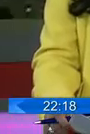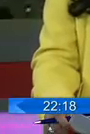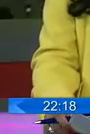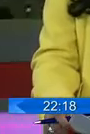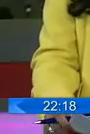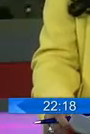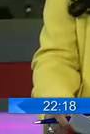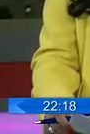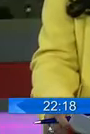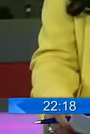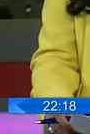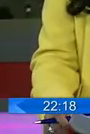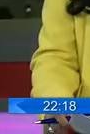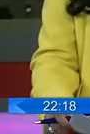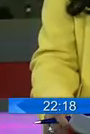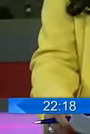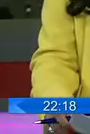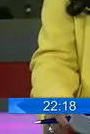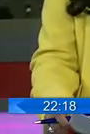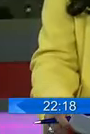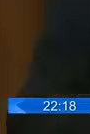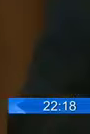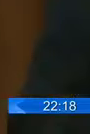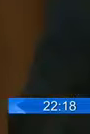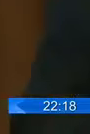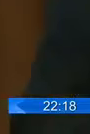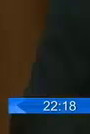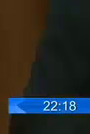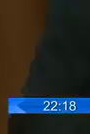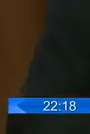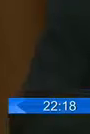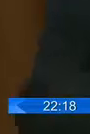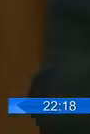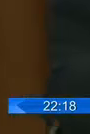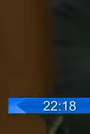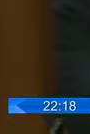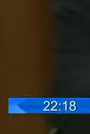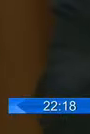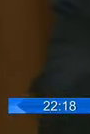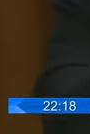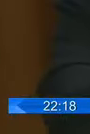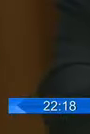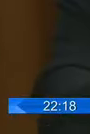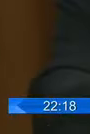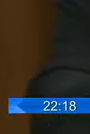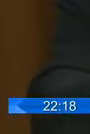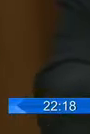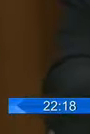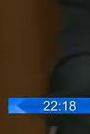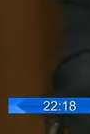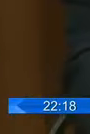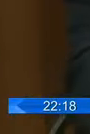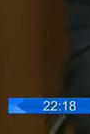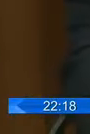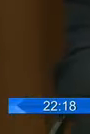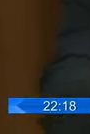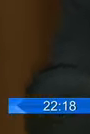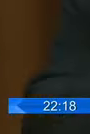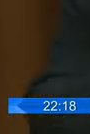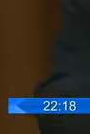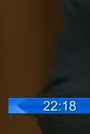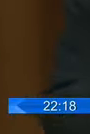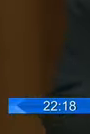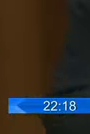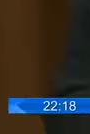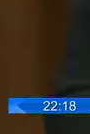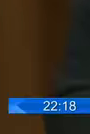Fueron dos de las preocupaciones expuestas. Durante su exposición, la superintendente de bancos, Ruth Arregui, manifestó su preocupación respecto